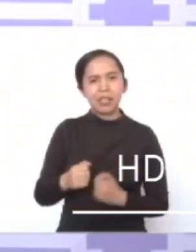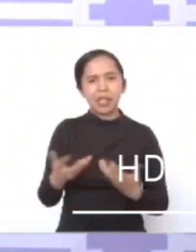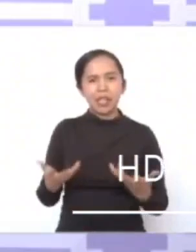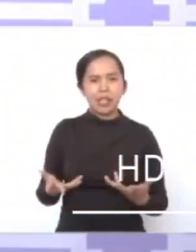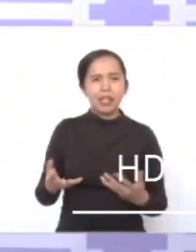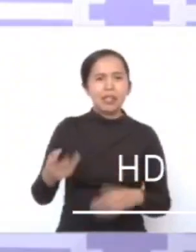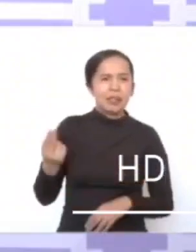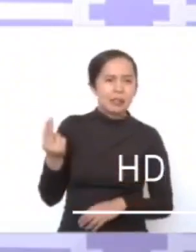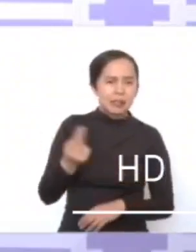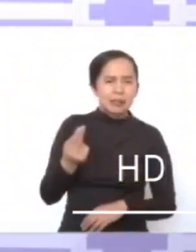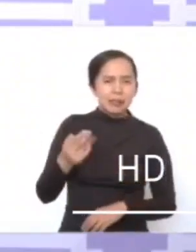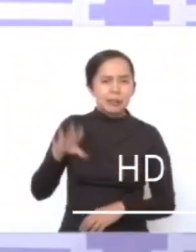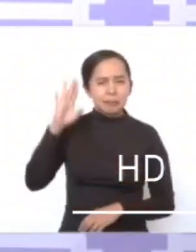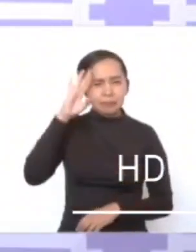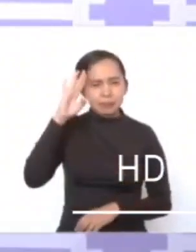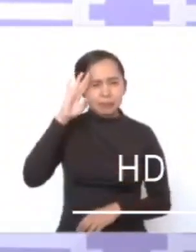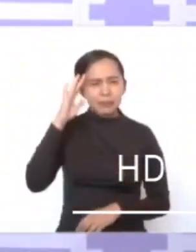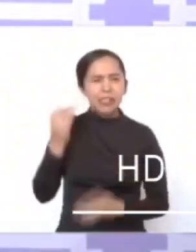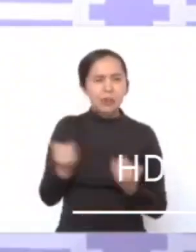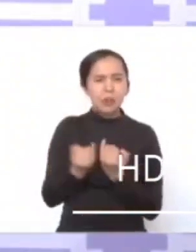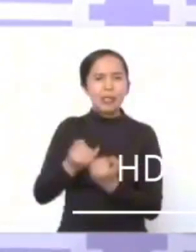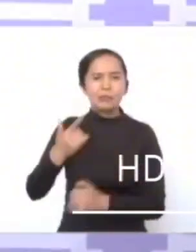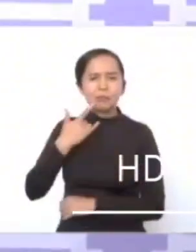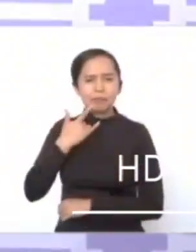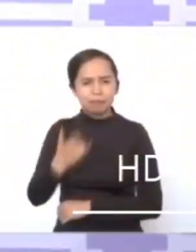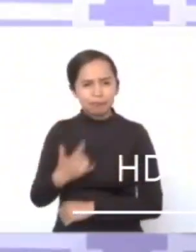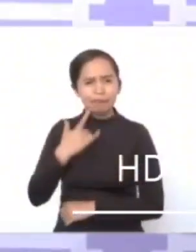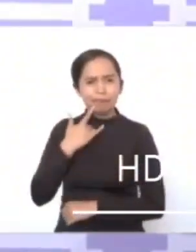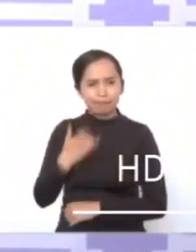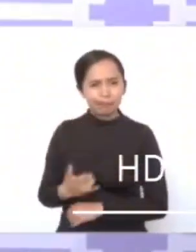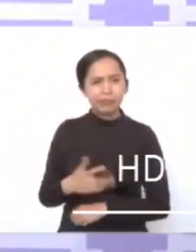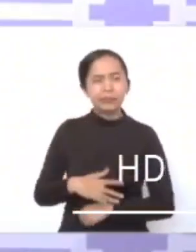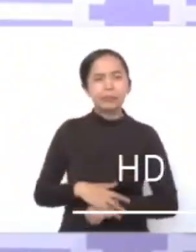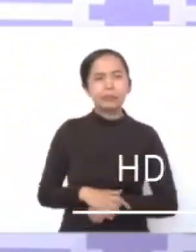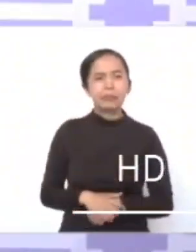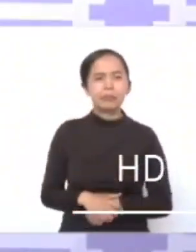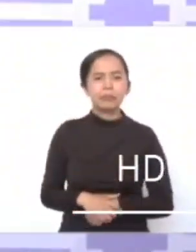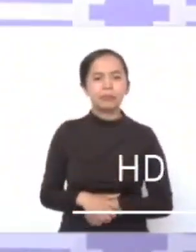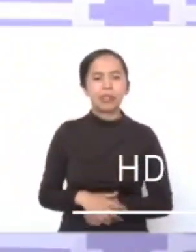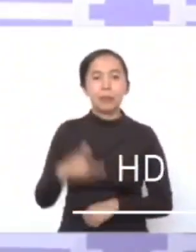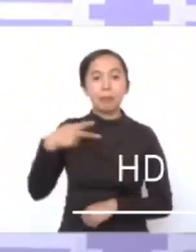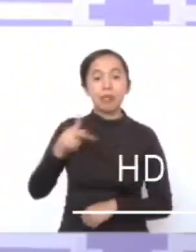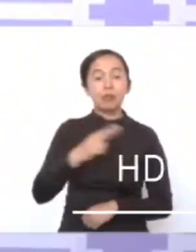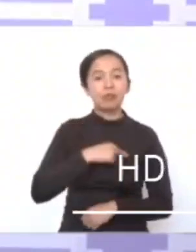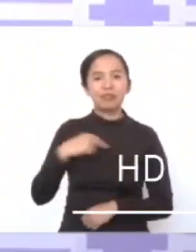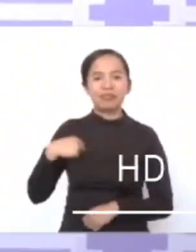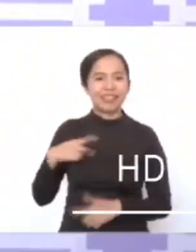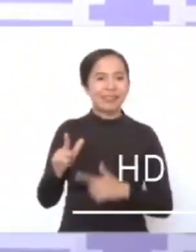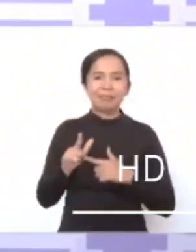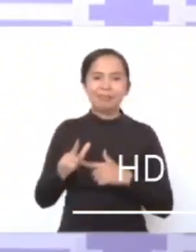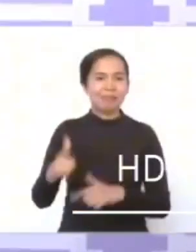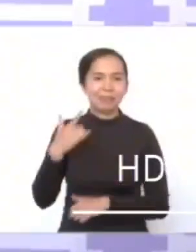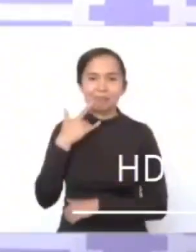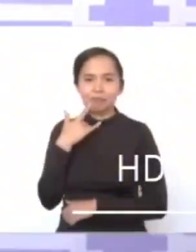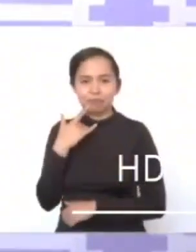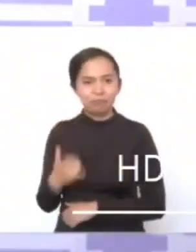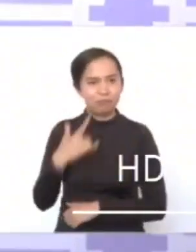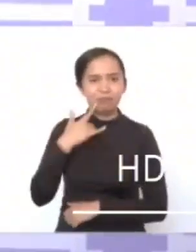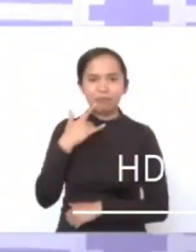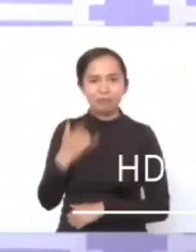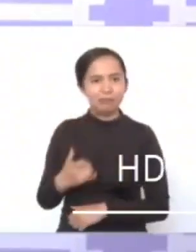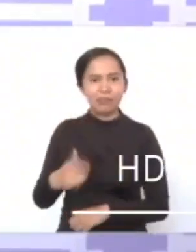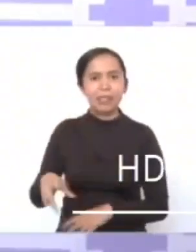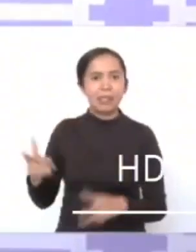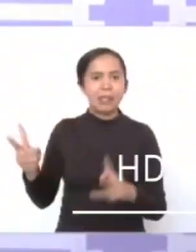concientización, lucha, pero seguimos luchando contra la violencia hacia las